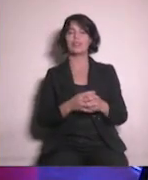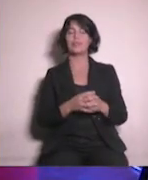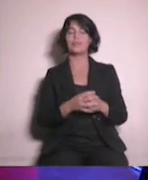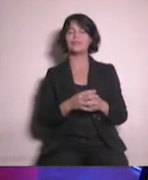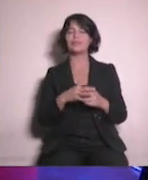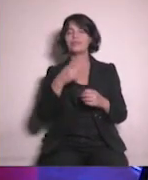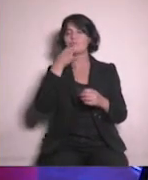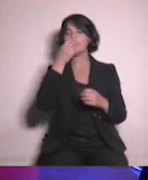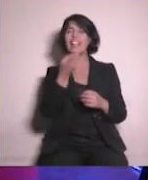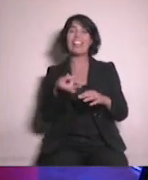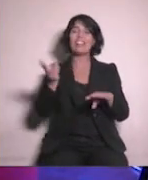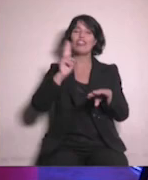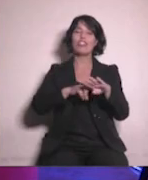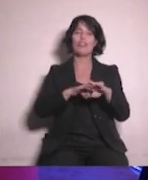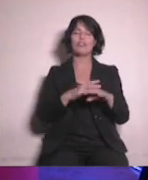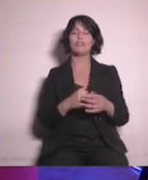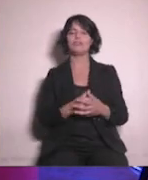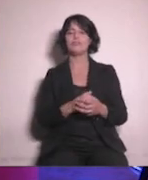Es decir, casi el doble.